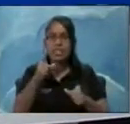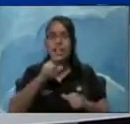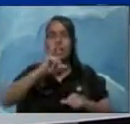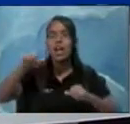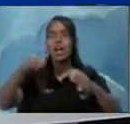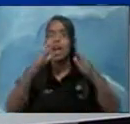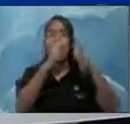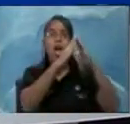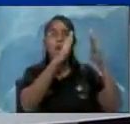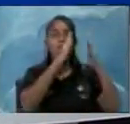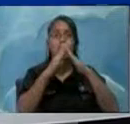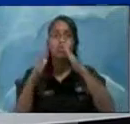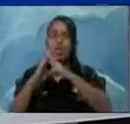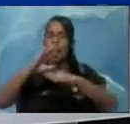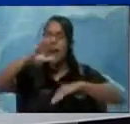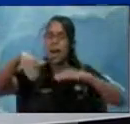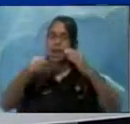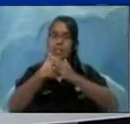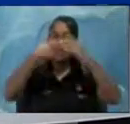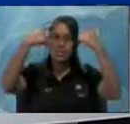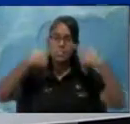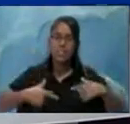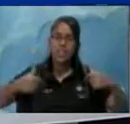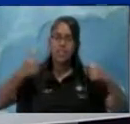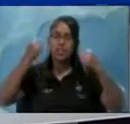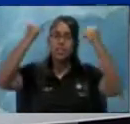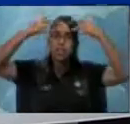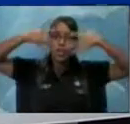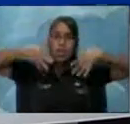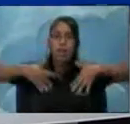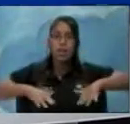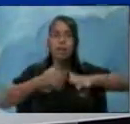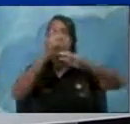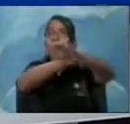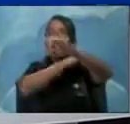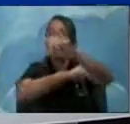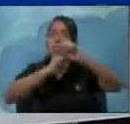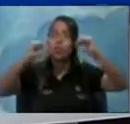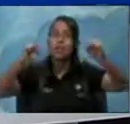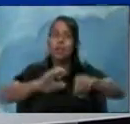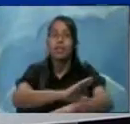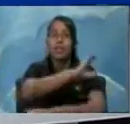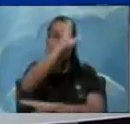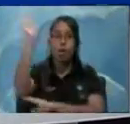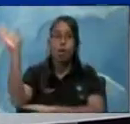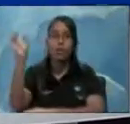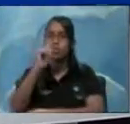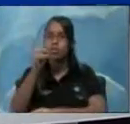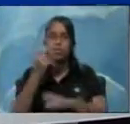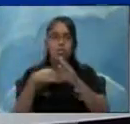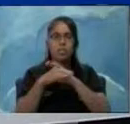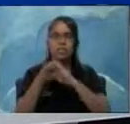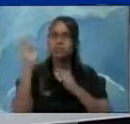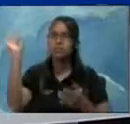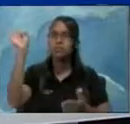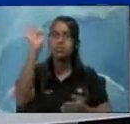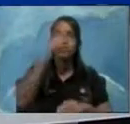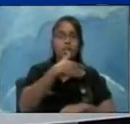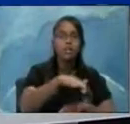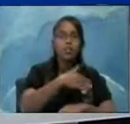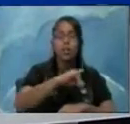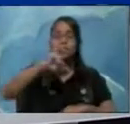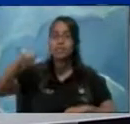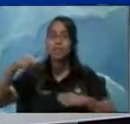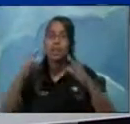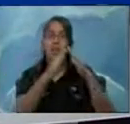que seáis revestido de poder de lo alto no se vayan a predicar fuera de